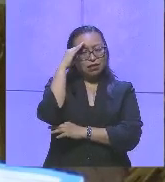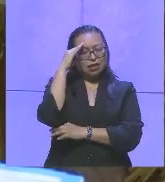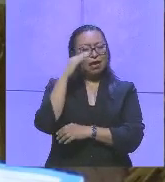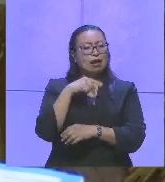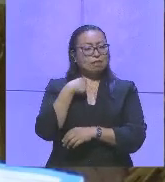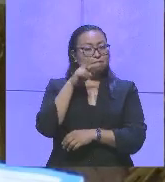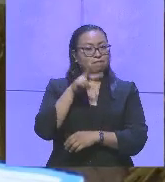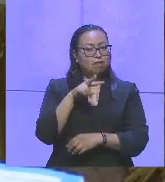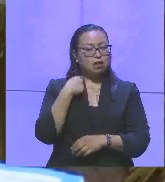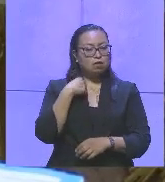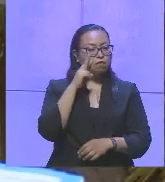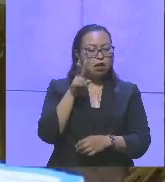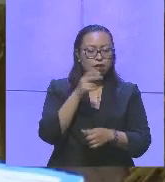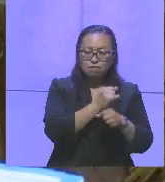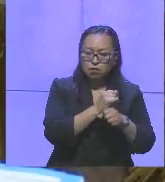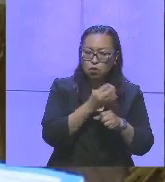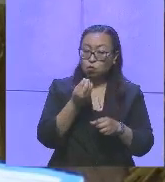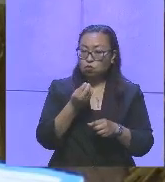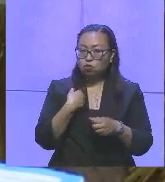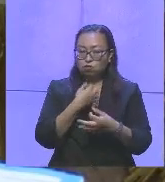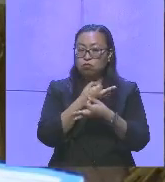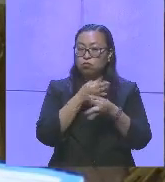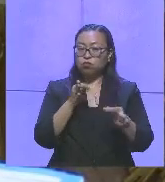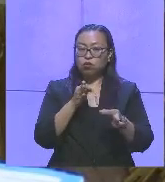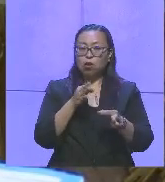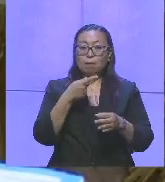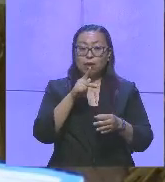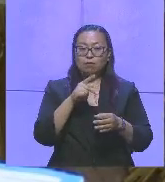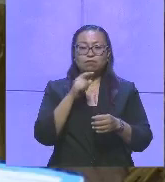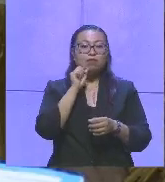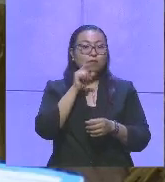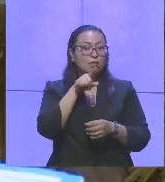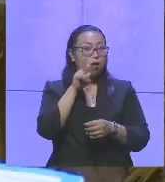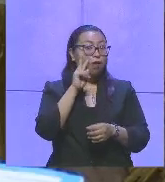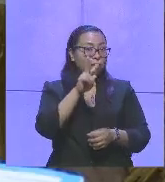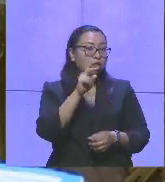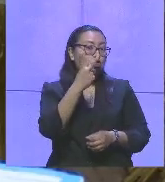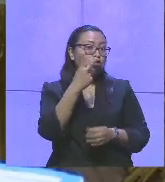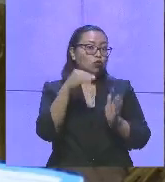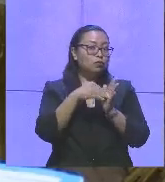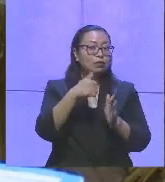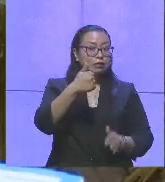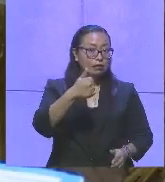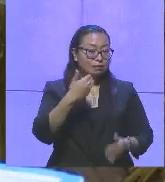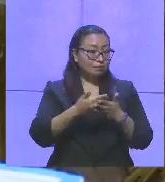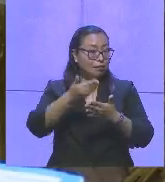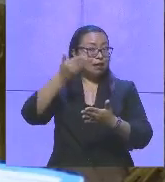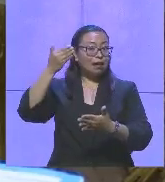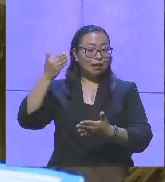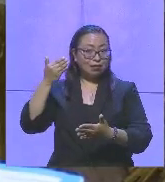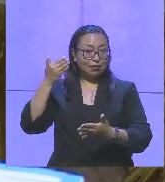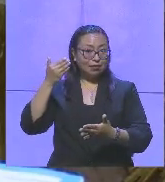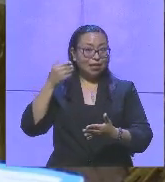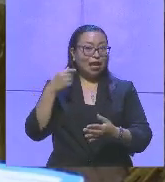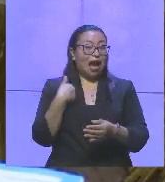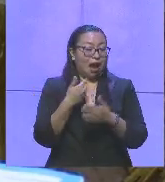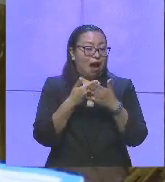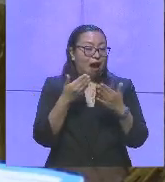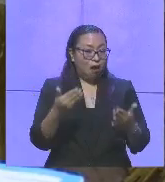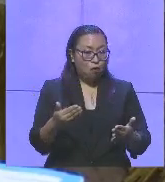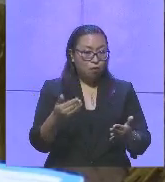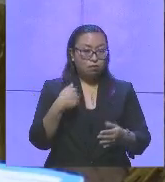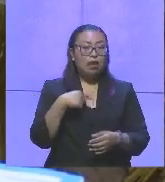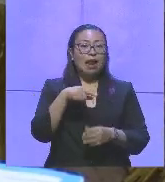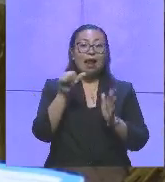efectos nocivos vimos en la práctica en la elección de 2006. Las restricciones que tenemos hoy por hoy en el artículo